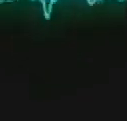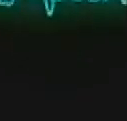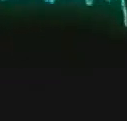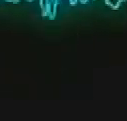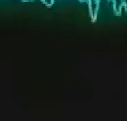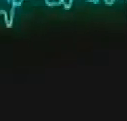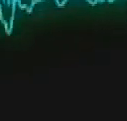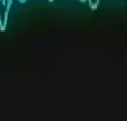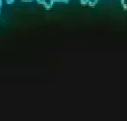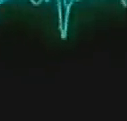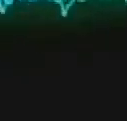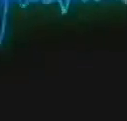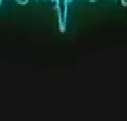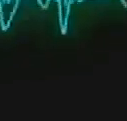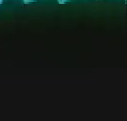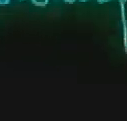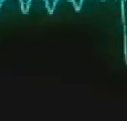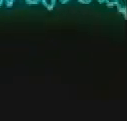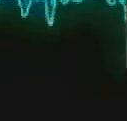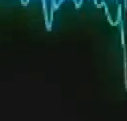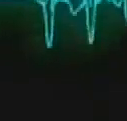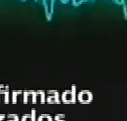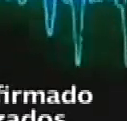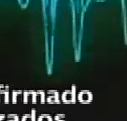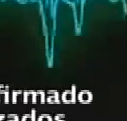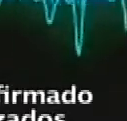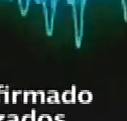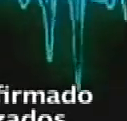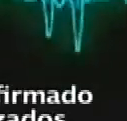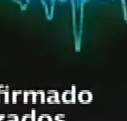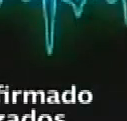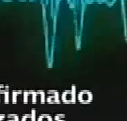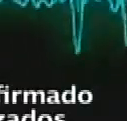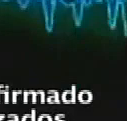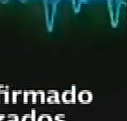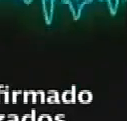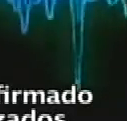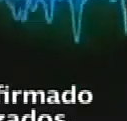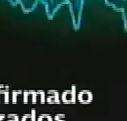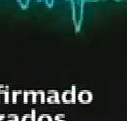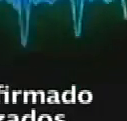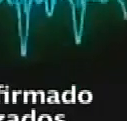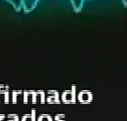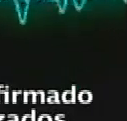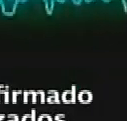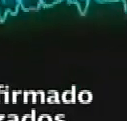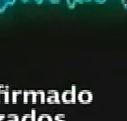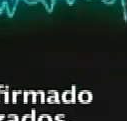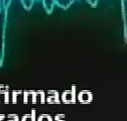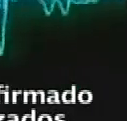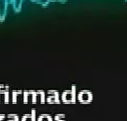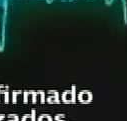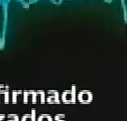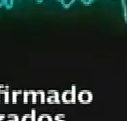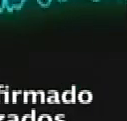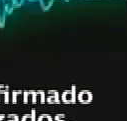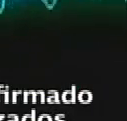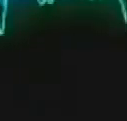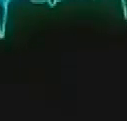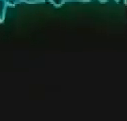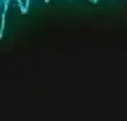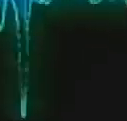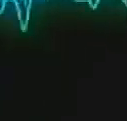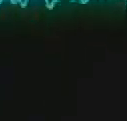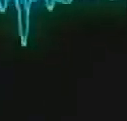Aquí, Abel. Copiado. Alfa 1, ya ha confirmado la ayuda el apoyo de los 4